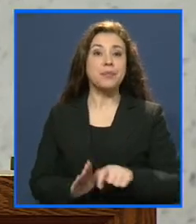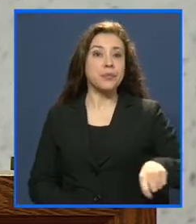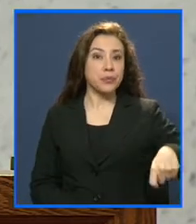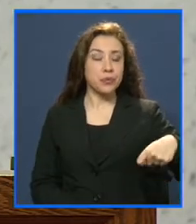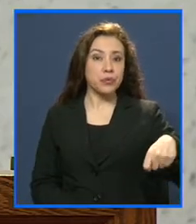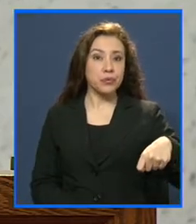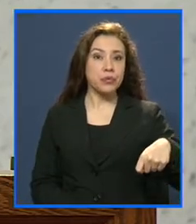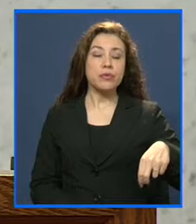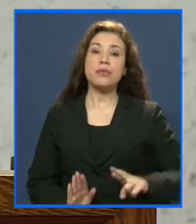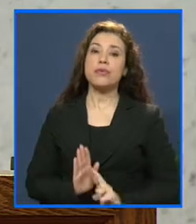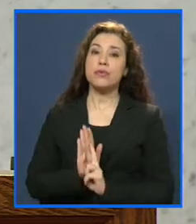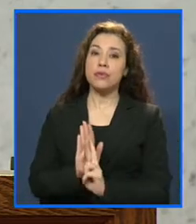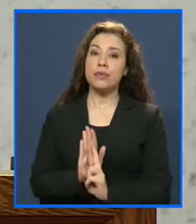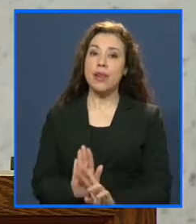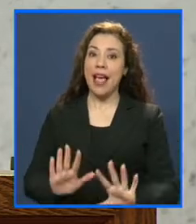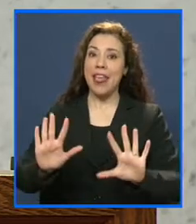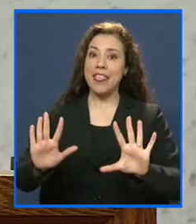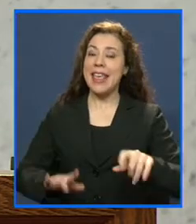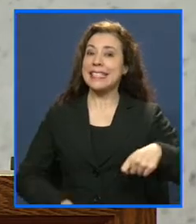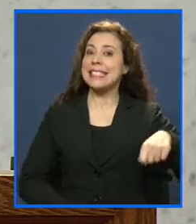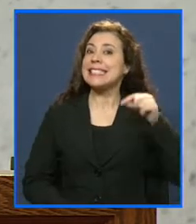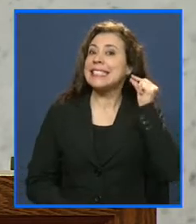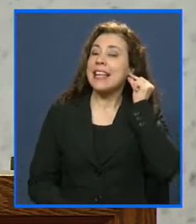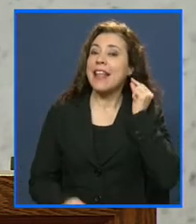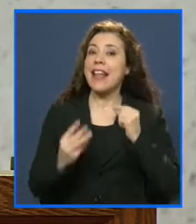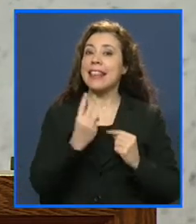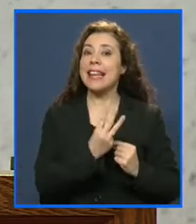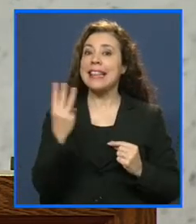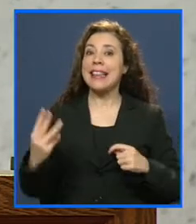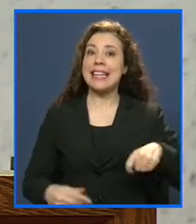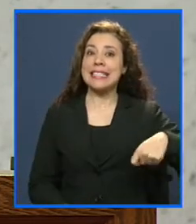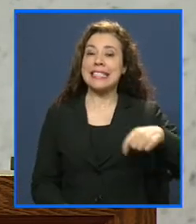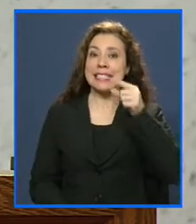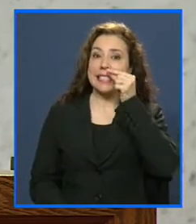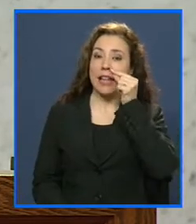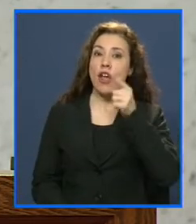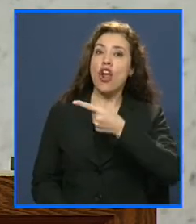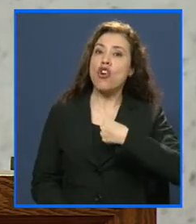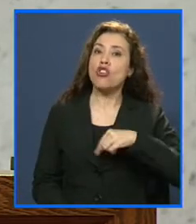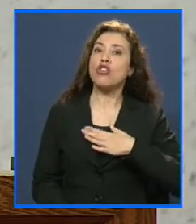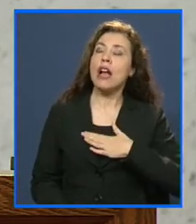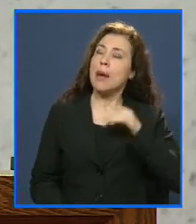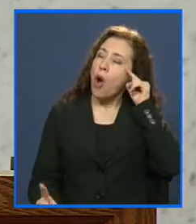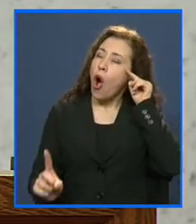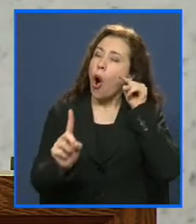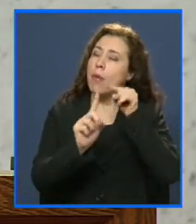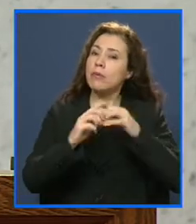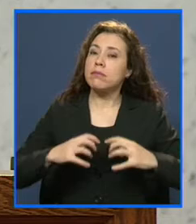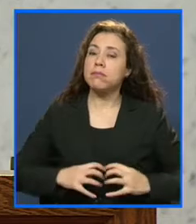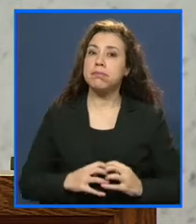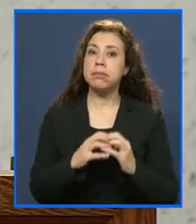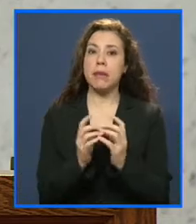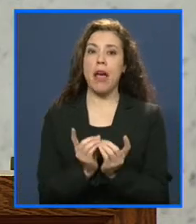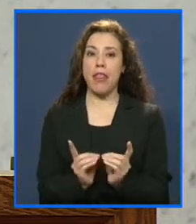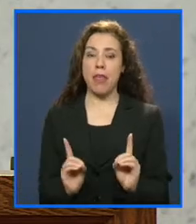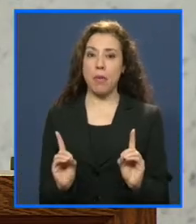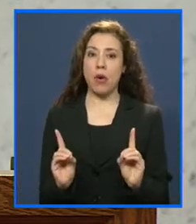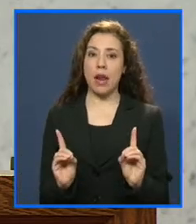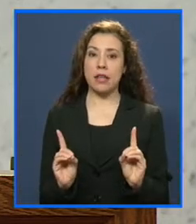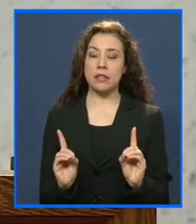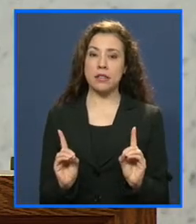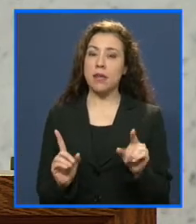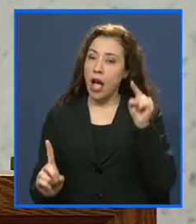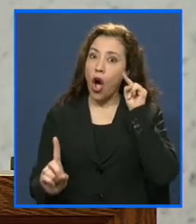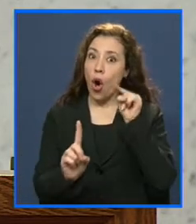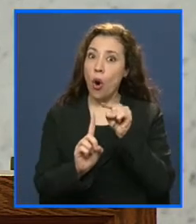representado por 10 senadoras y 33 senadores nos hemos propuesto como objetivo fortalecer la democracia en esa